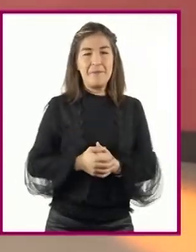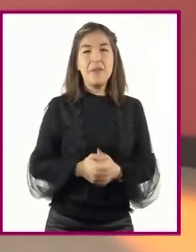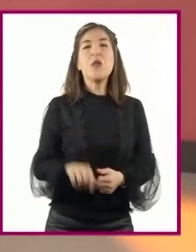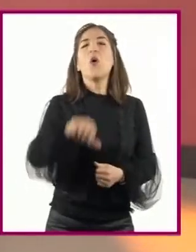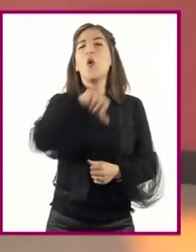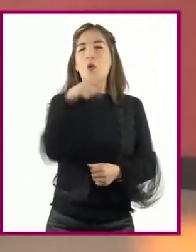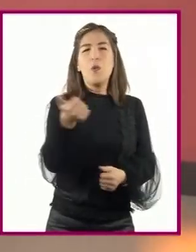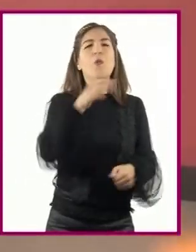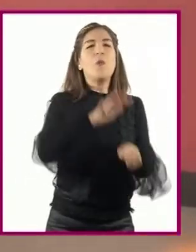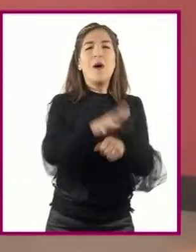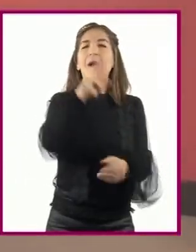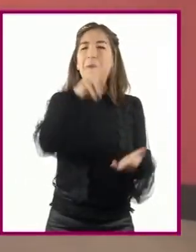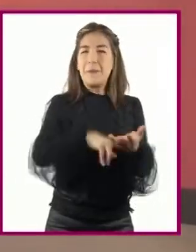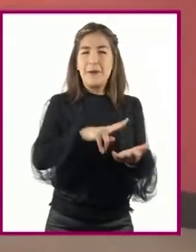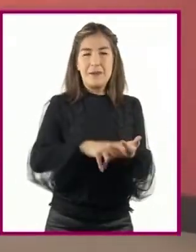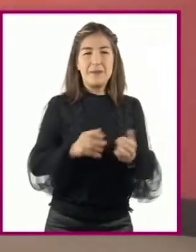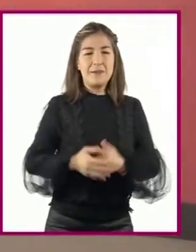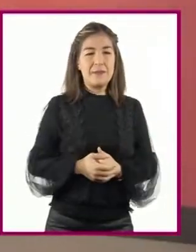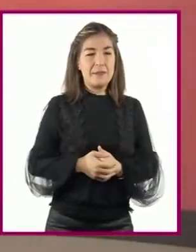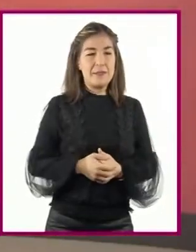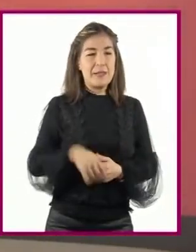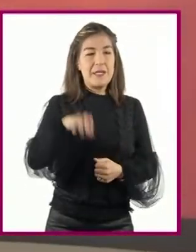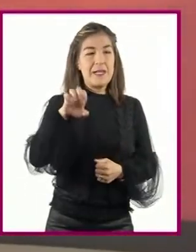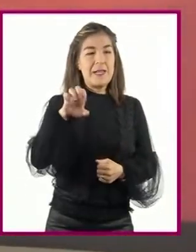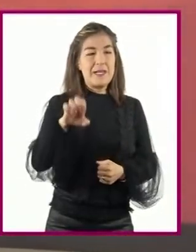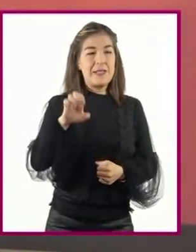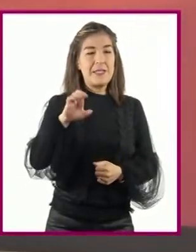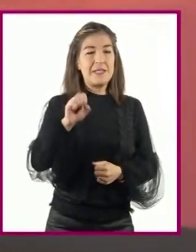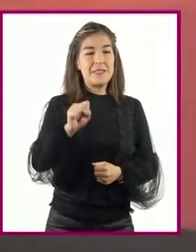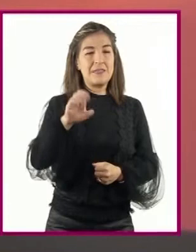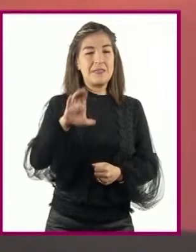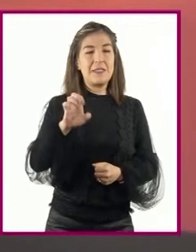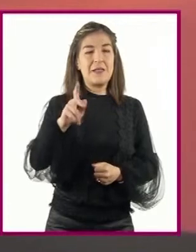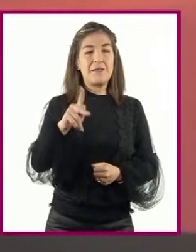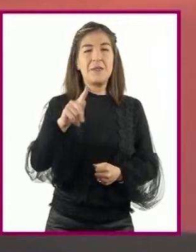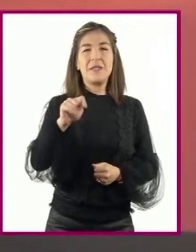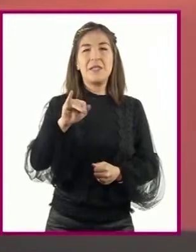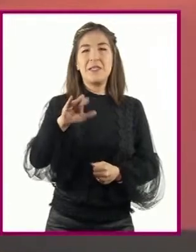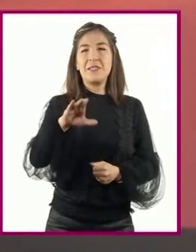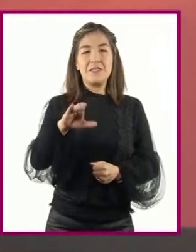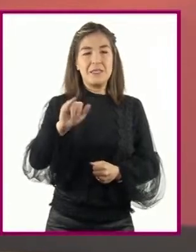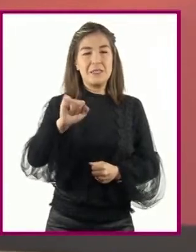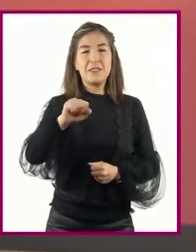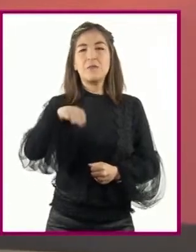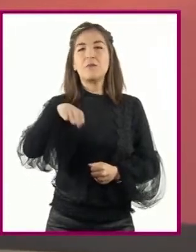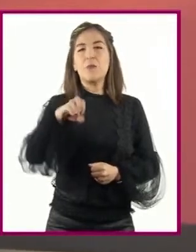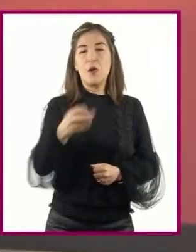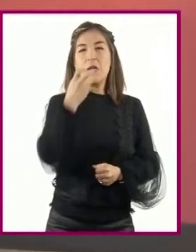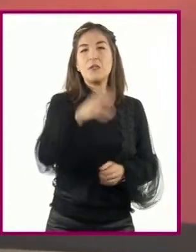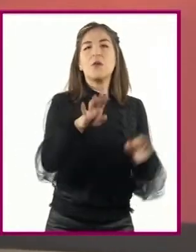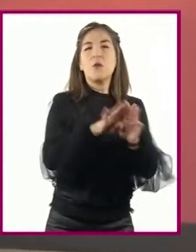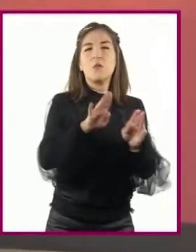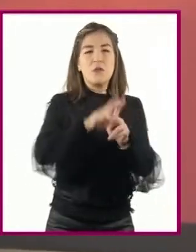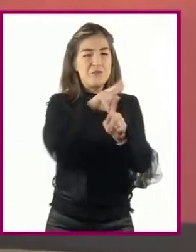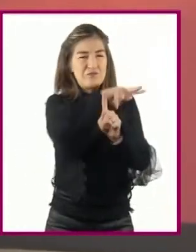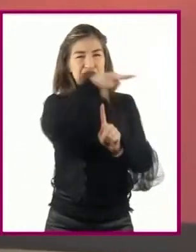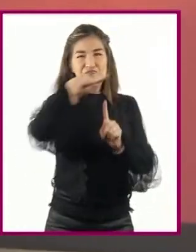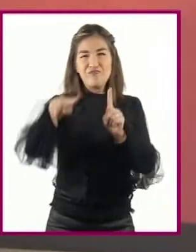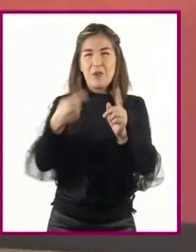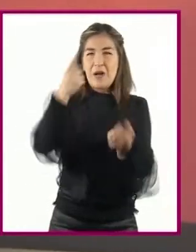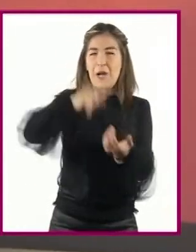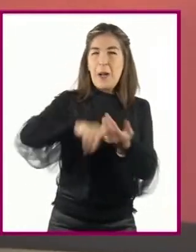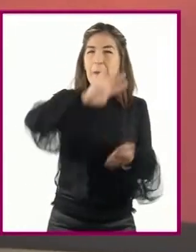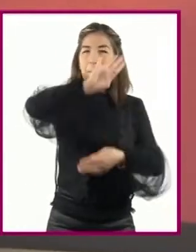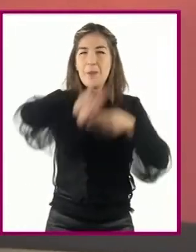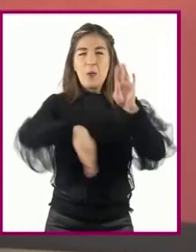en el Renacimiento es el escepticismo, ya que la visión del mundo comienza a apartarse de la ideología